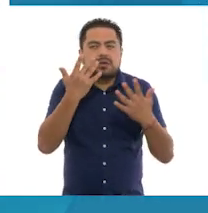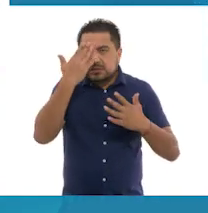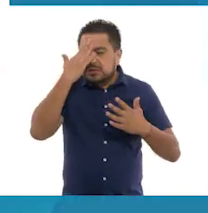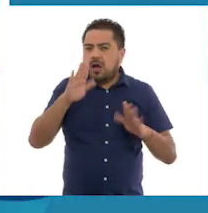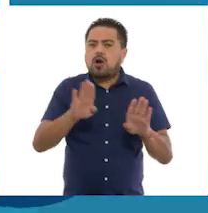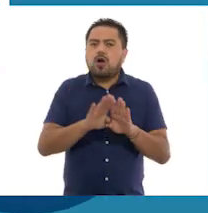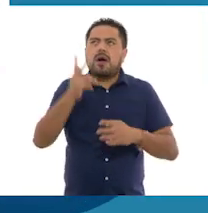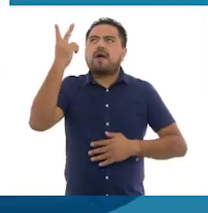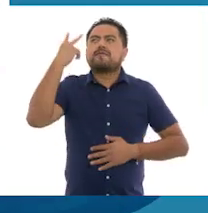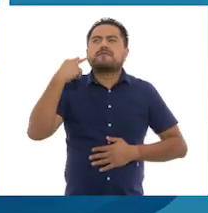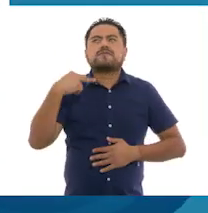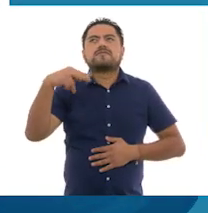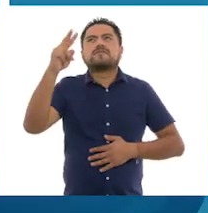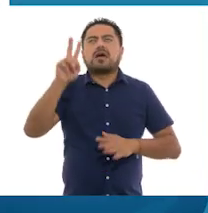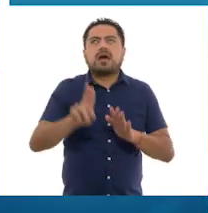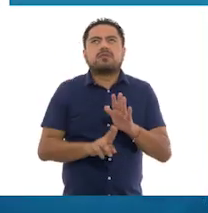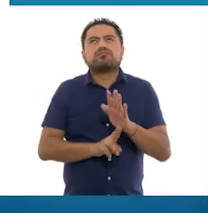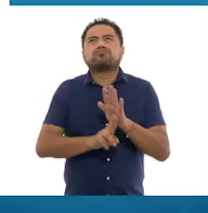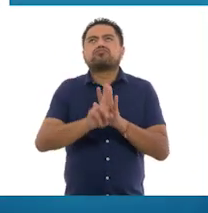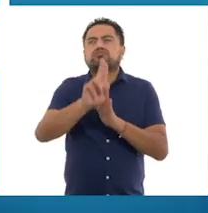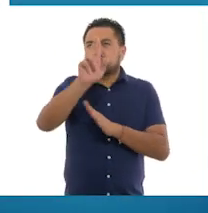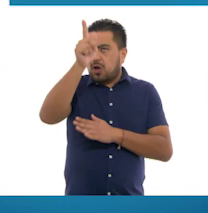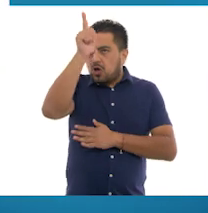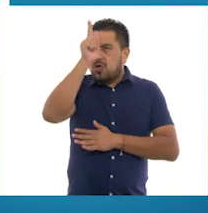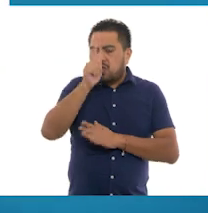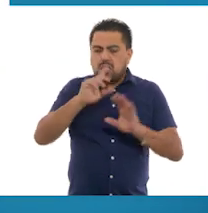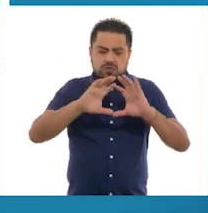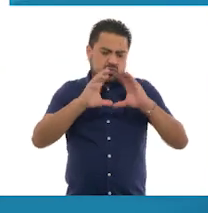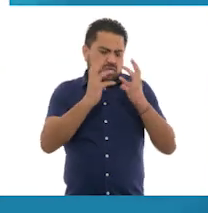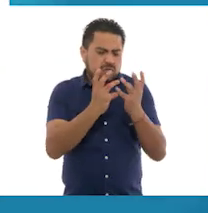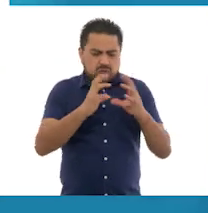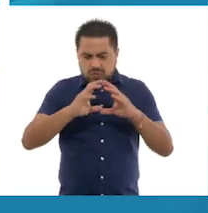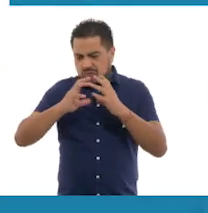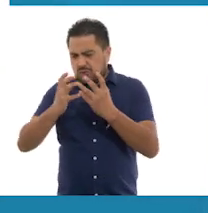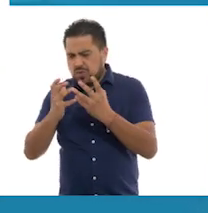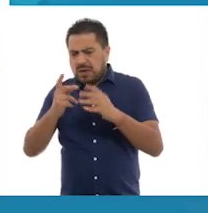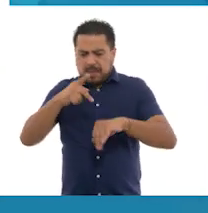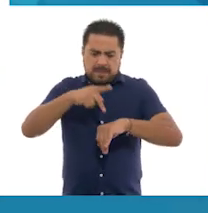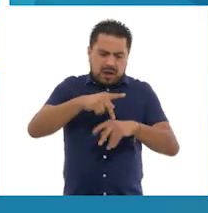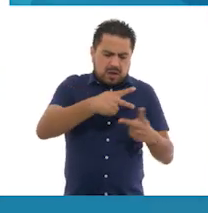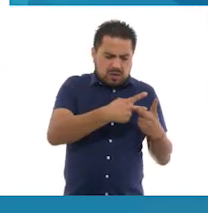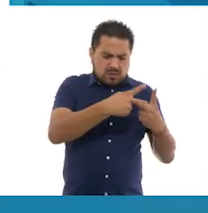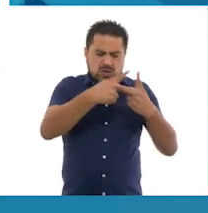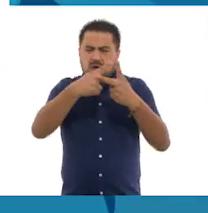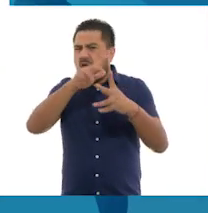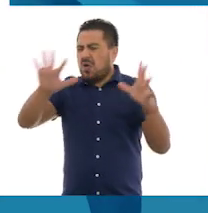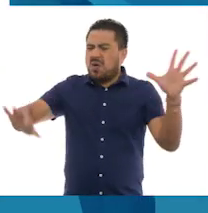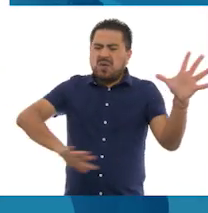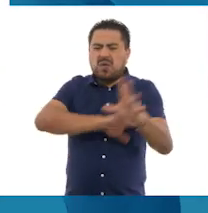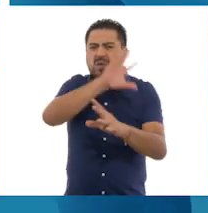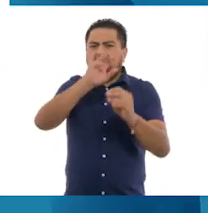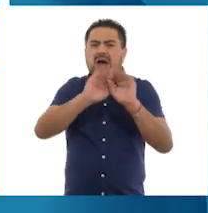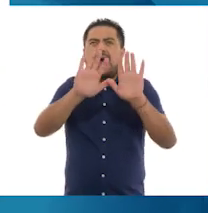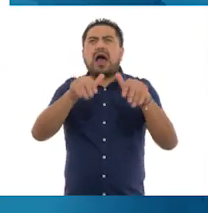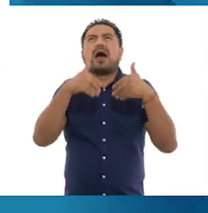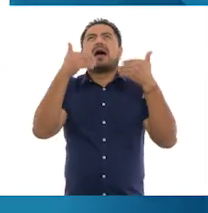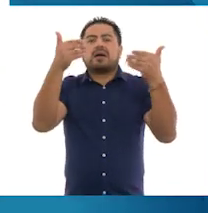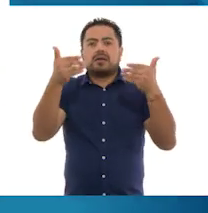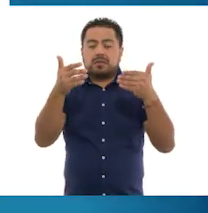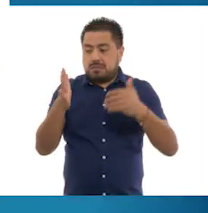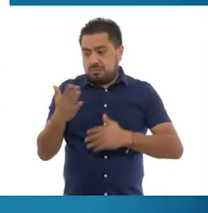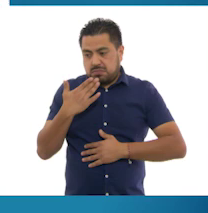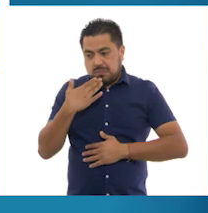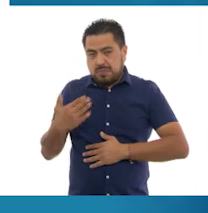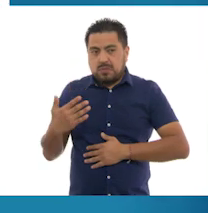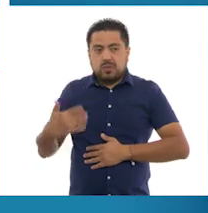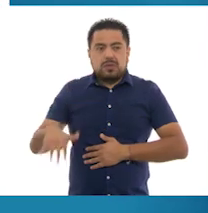es viajar al espacio, a la luna, los planetas y los asteroides, o sea, de todo el espacio exterior. Muy bien,